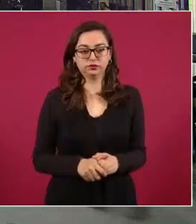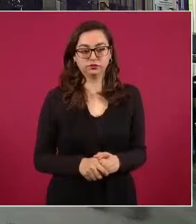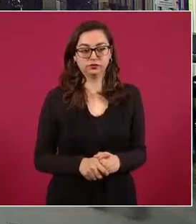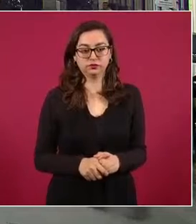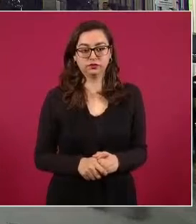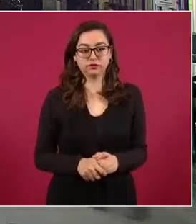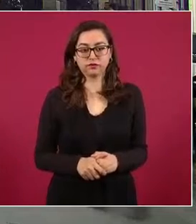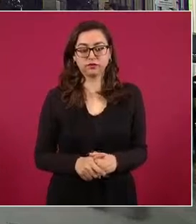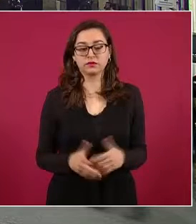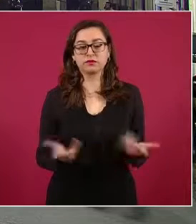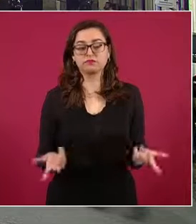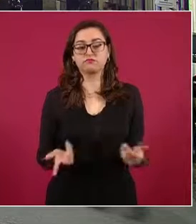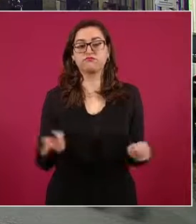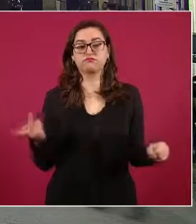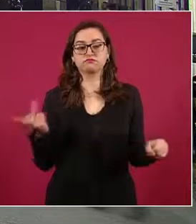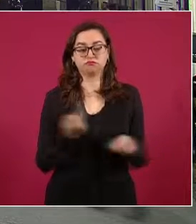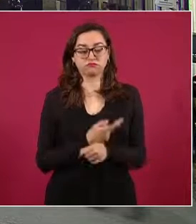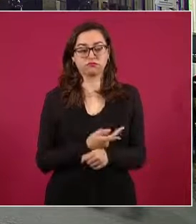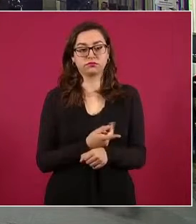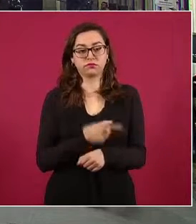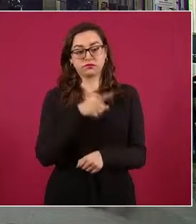que sale en Reforma